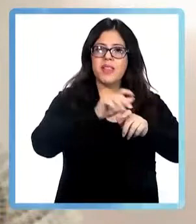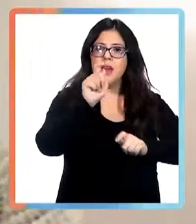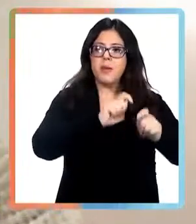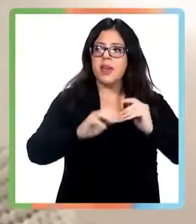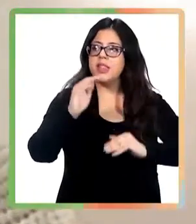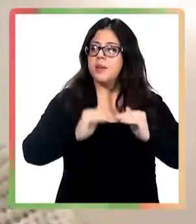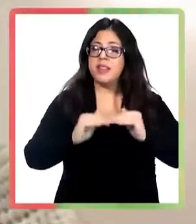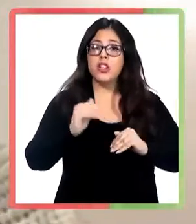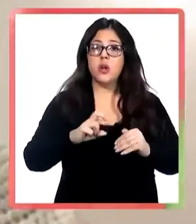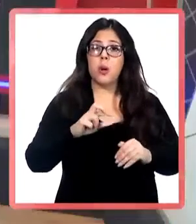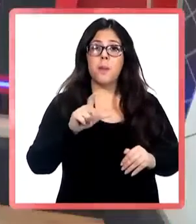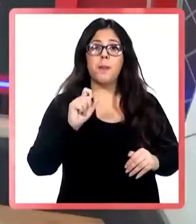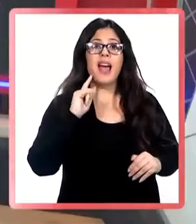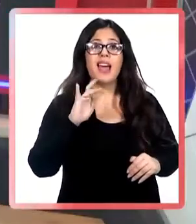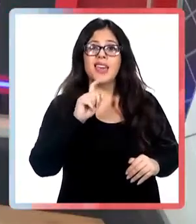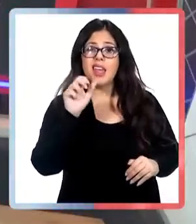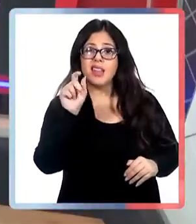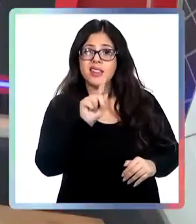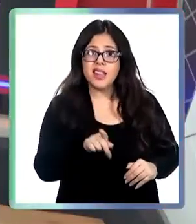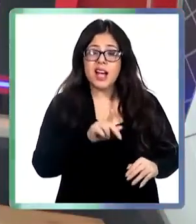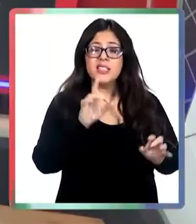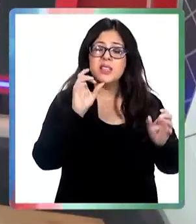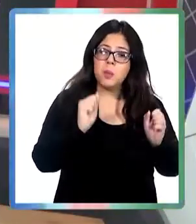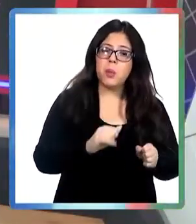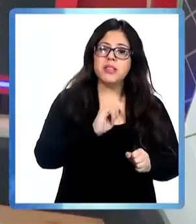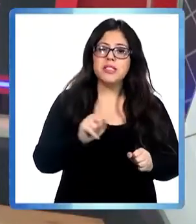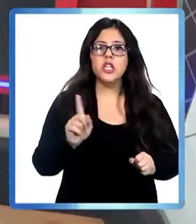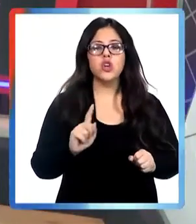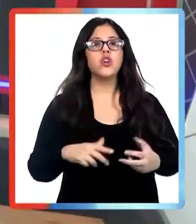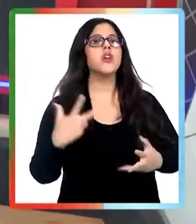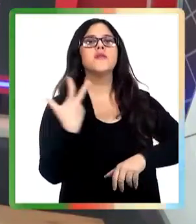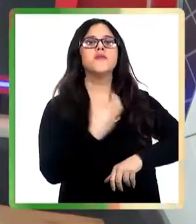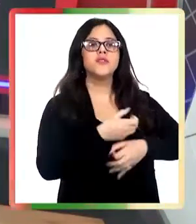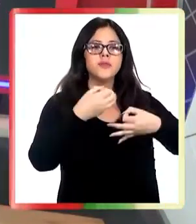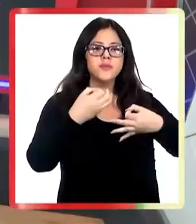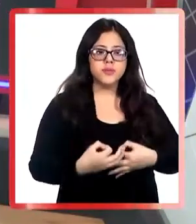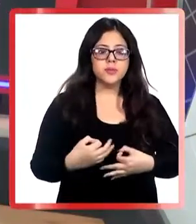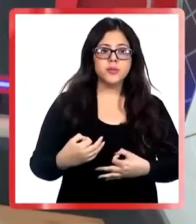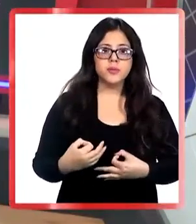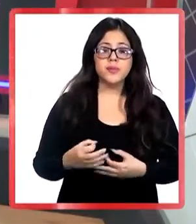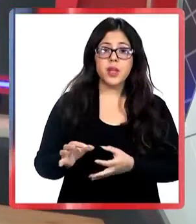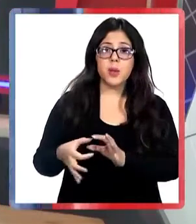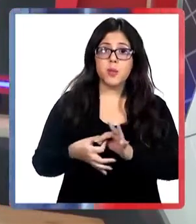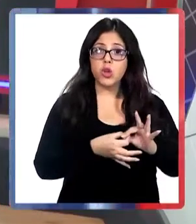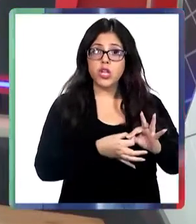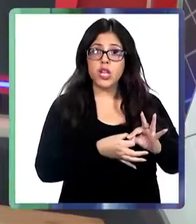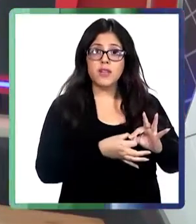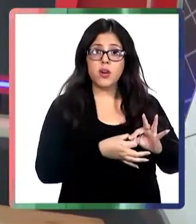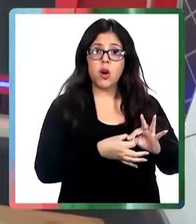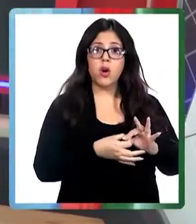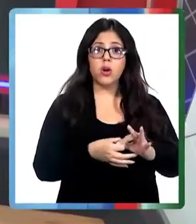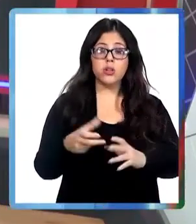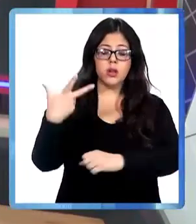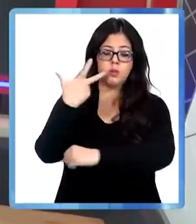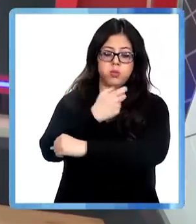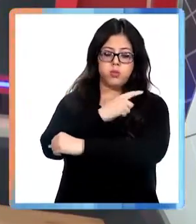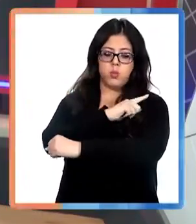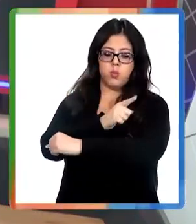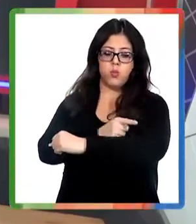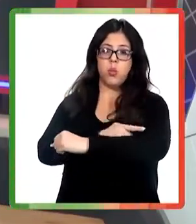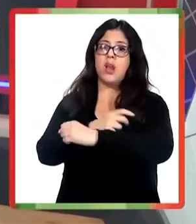nivel de plaquetas que tenga el paciente, si puede o no recibir la administración de la vacuna, debido a que es intramuscular y puede